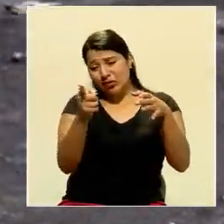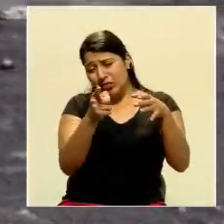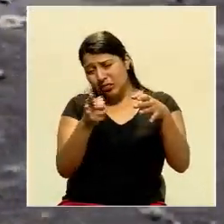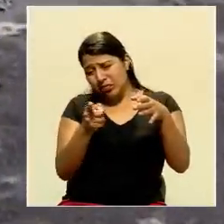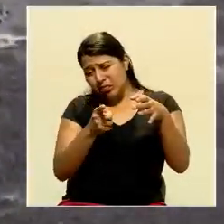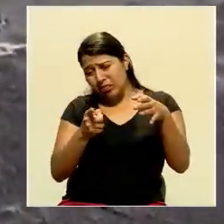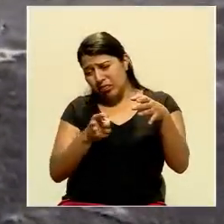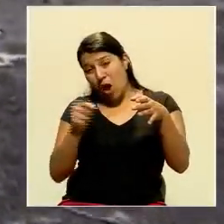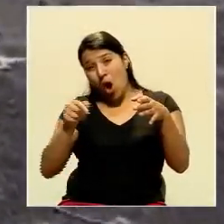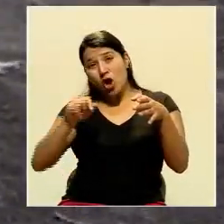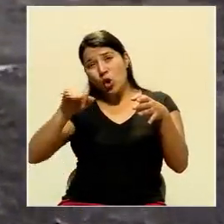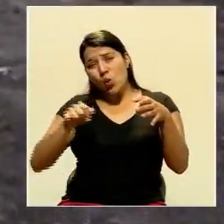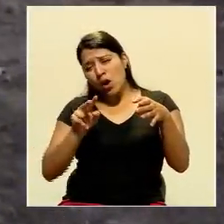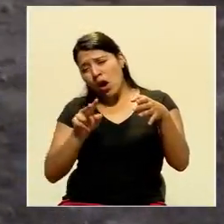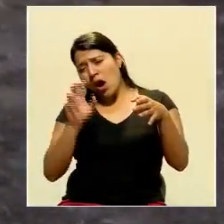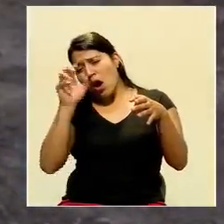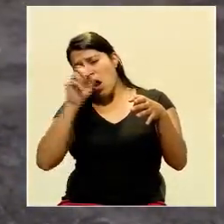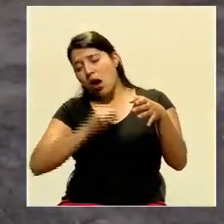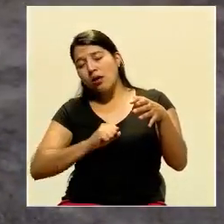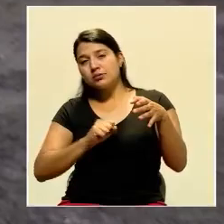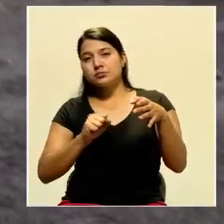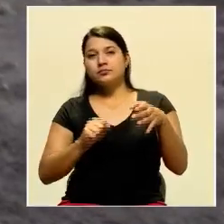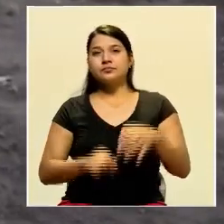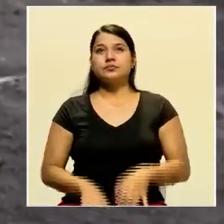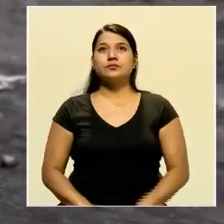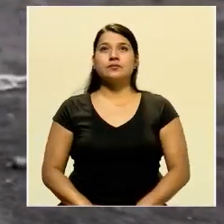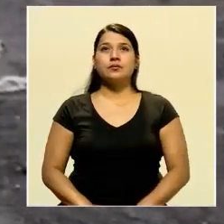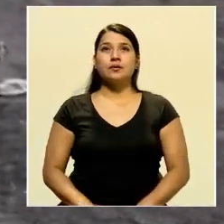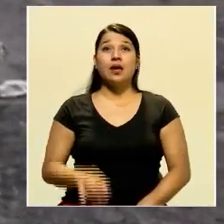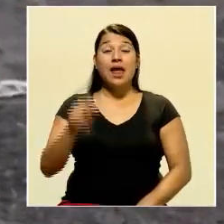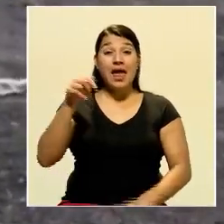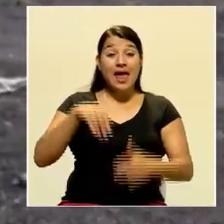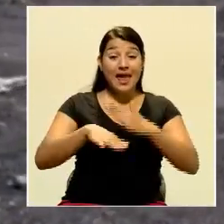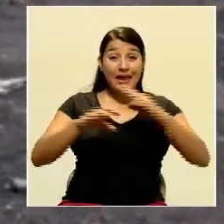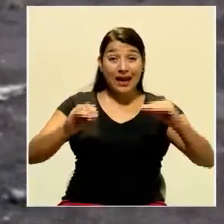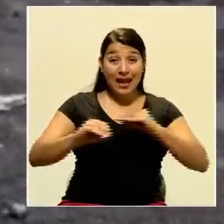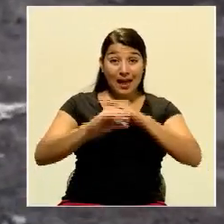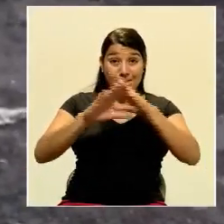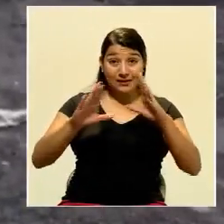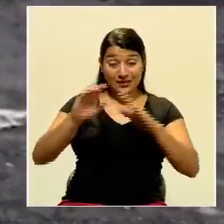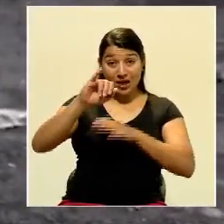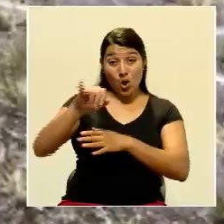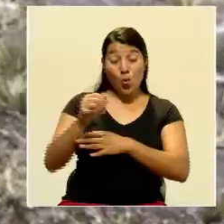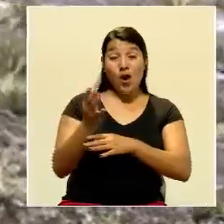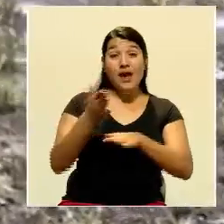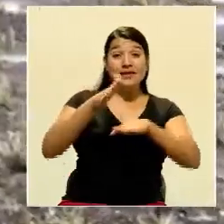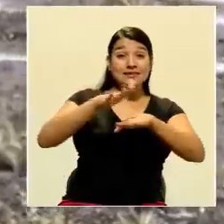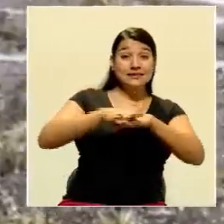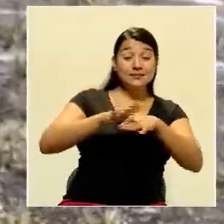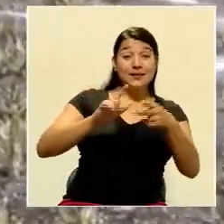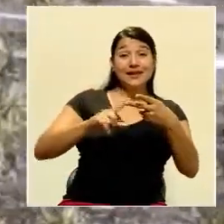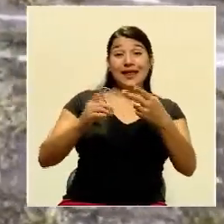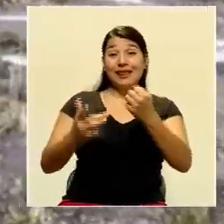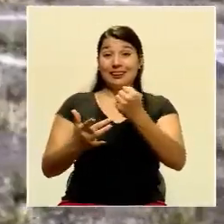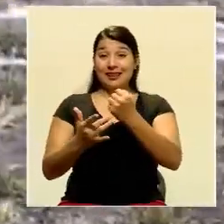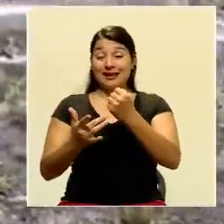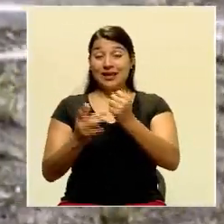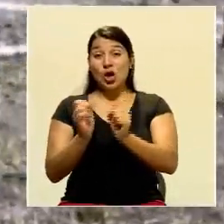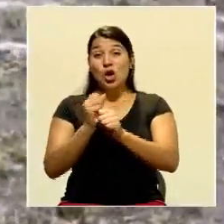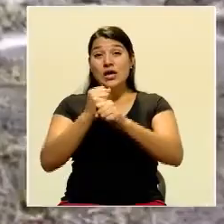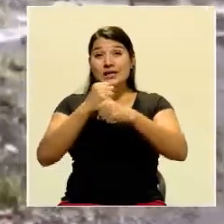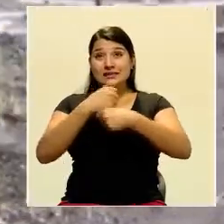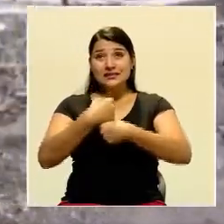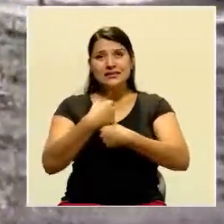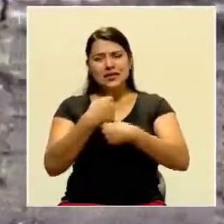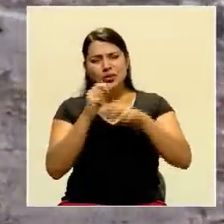mañana por el coordinador de transmisión de Canal 13, Mario Vado. Durante la mañana de este jueves, los expertos y técnicos realizaron un mapeo de